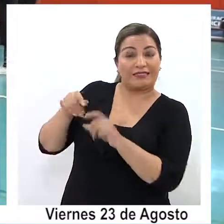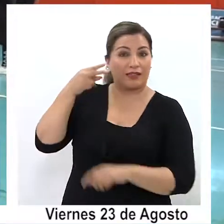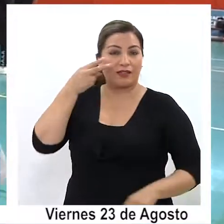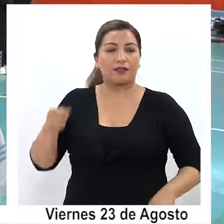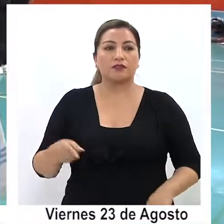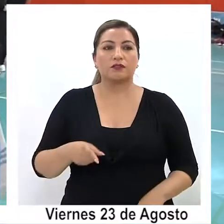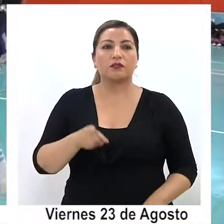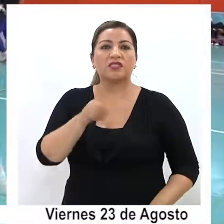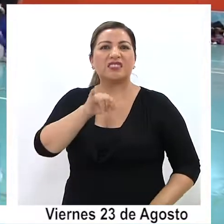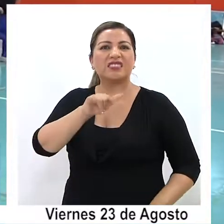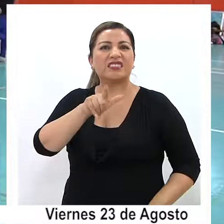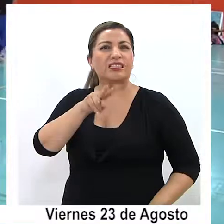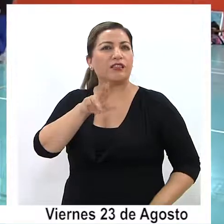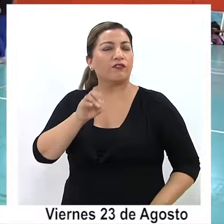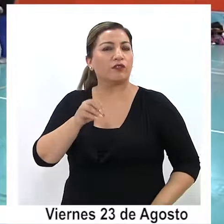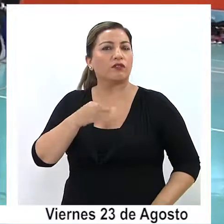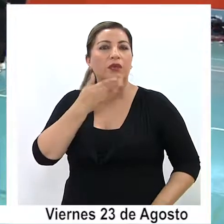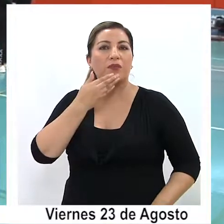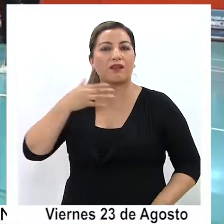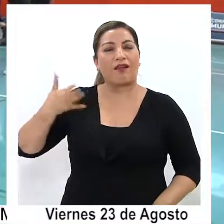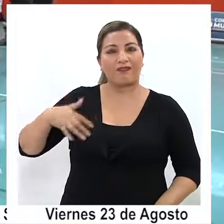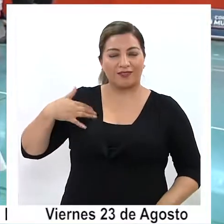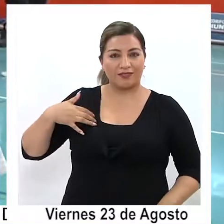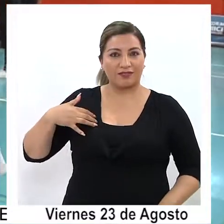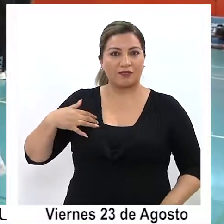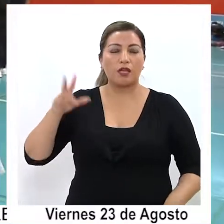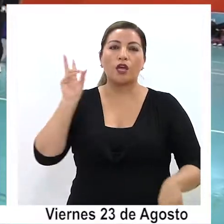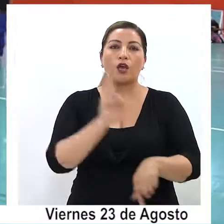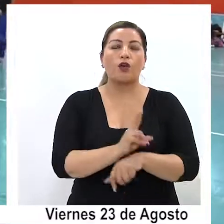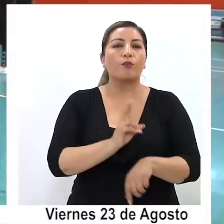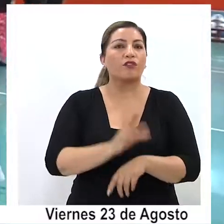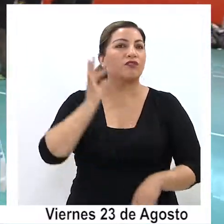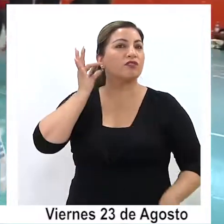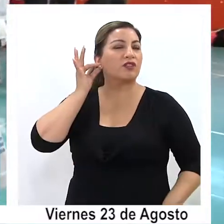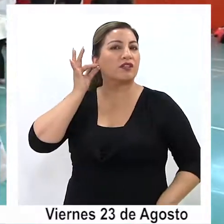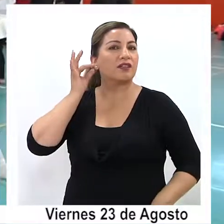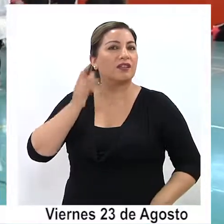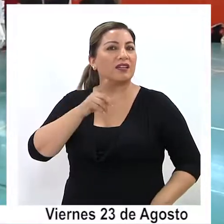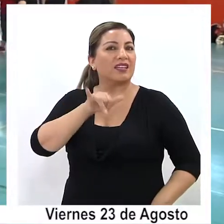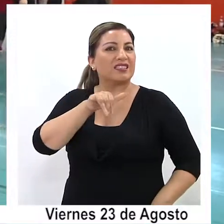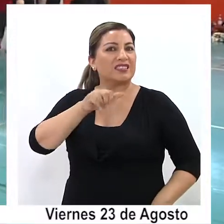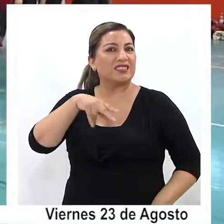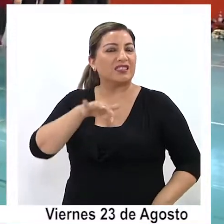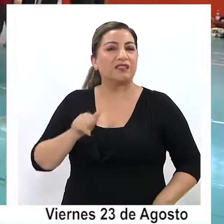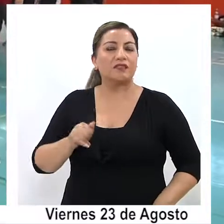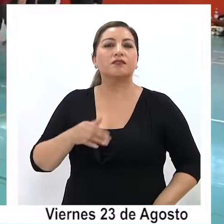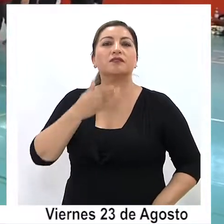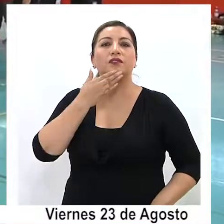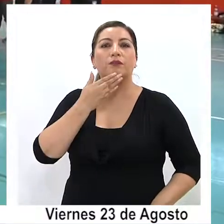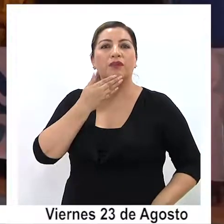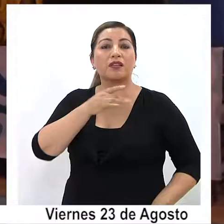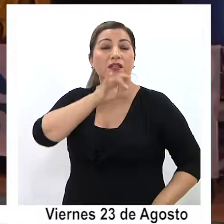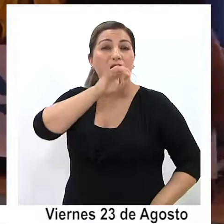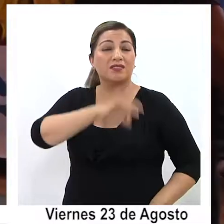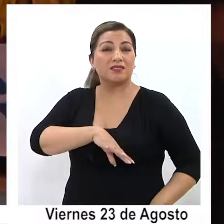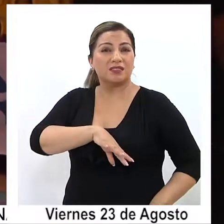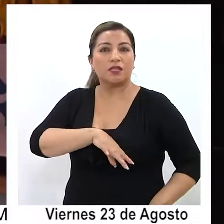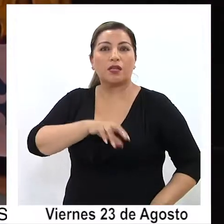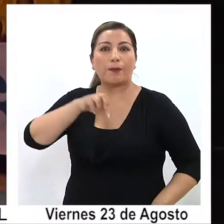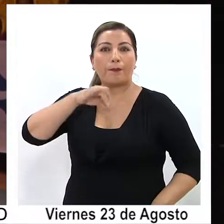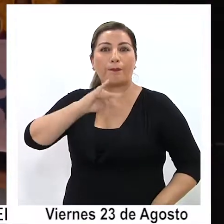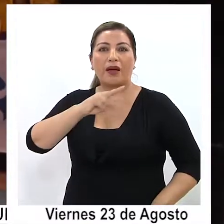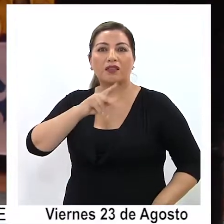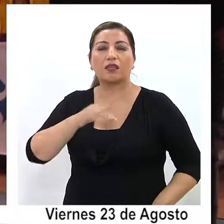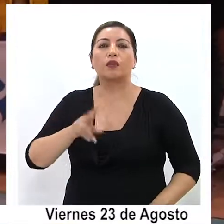acá, Silvio Nombendeu de Buenos Aires, Argentina, profesora Ginés Tochenbach de Lima, profesora Paqui Mirús de Chile y